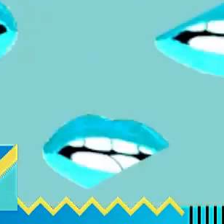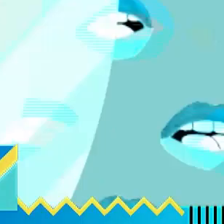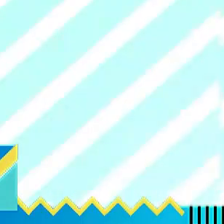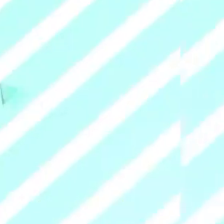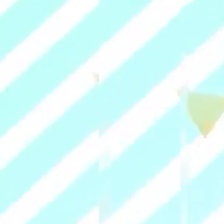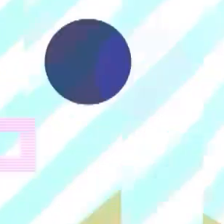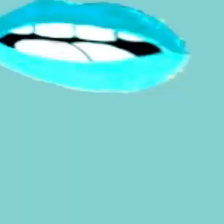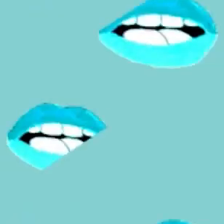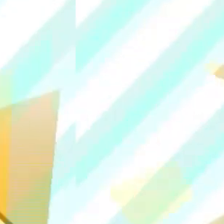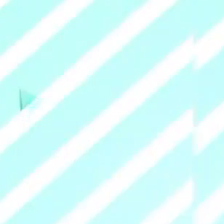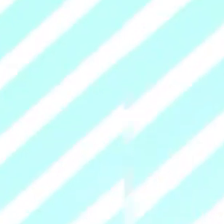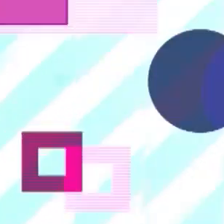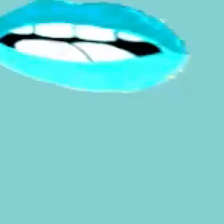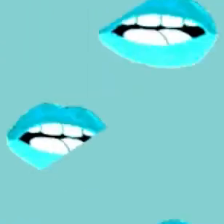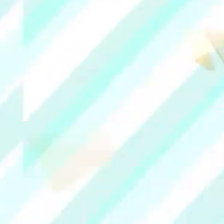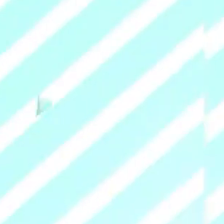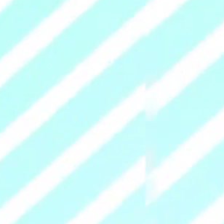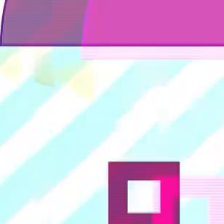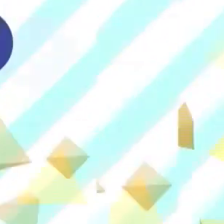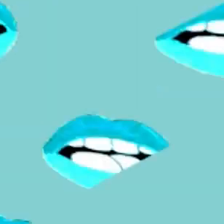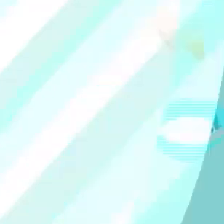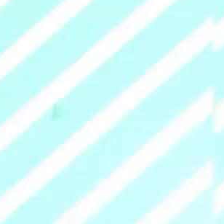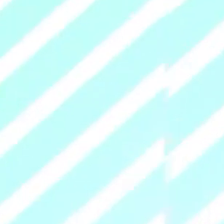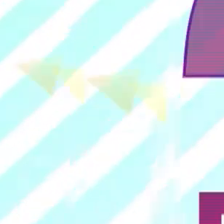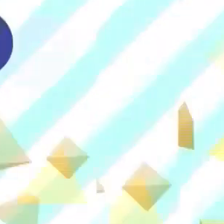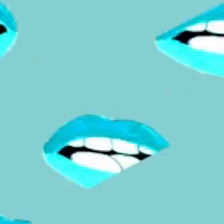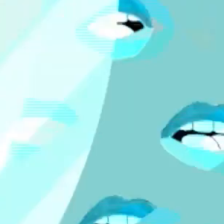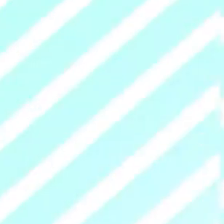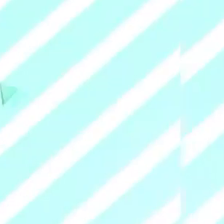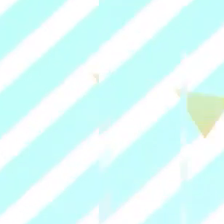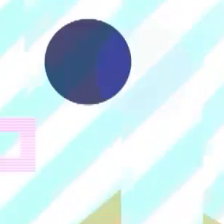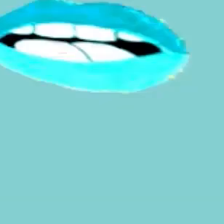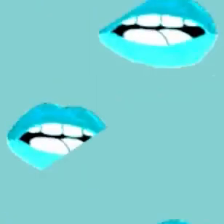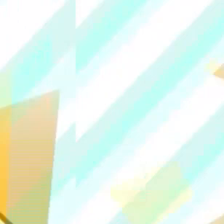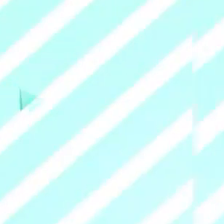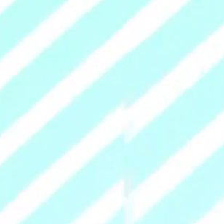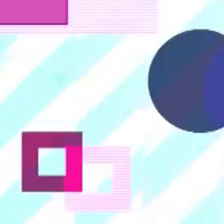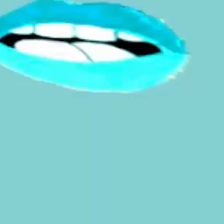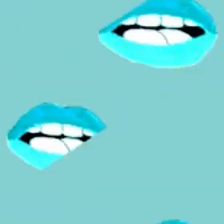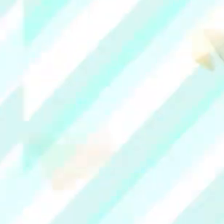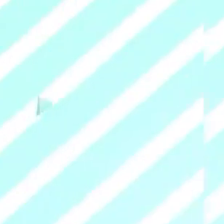Siguen hasta hoy. Gracias totales.